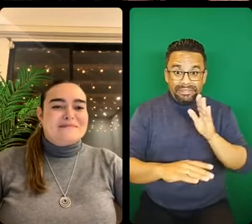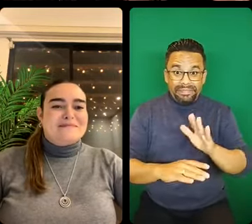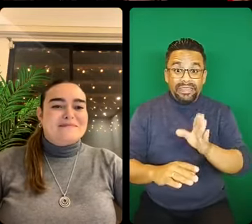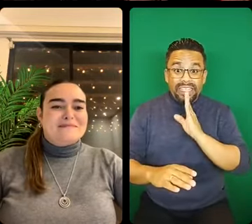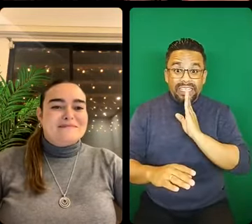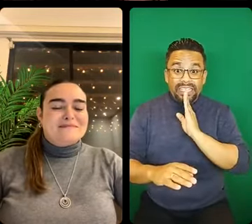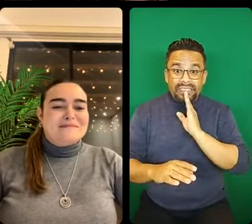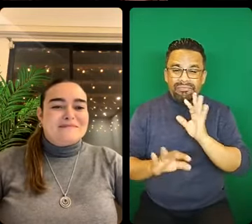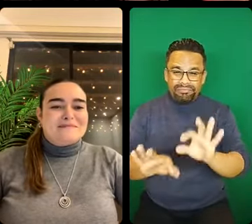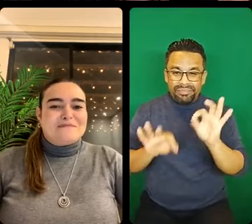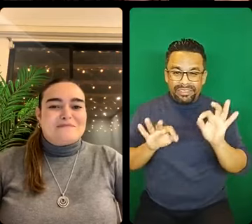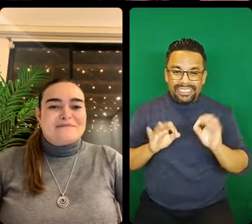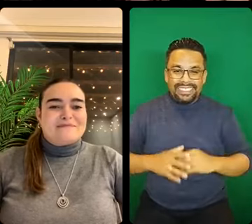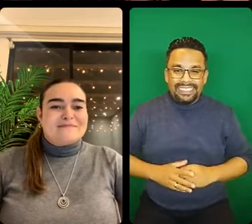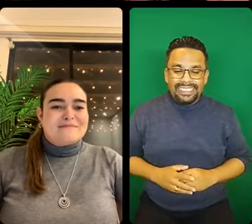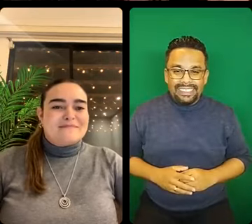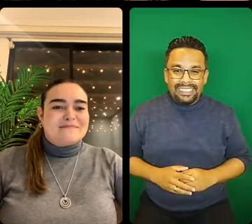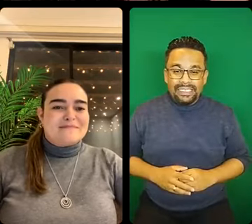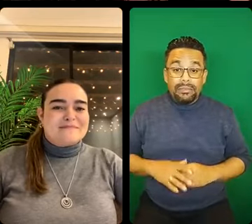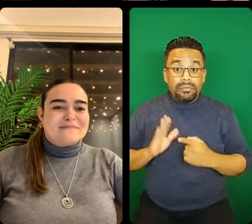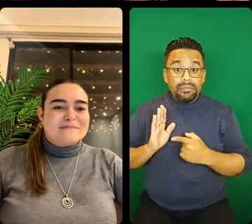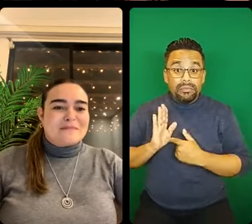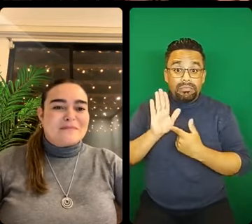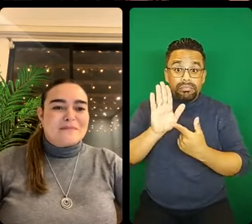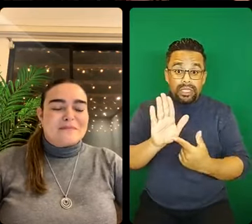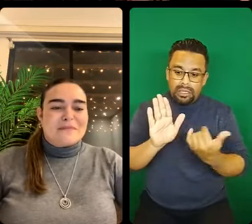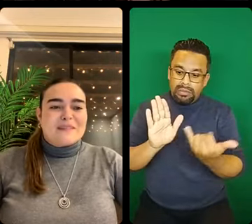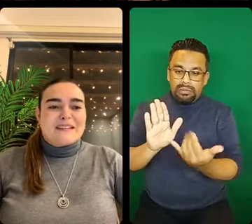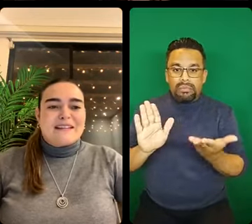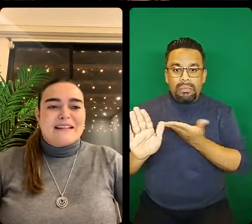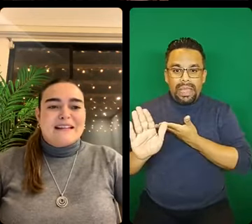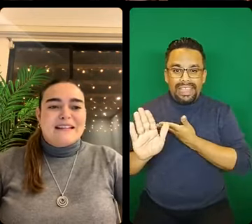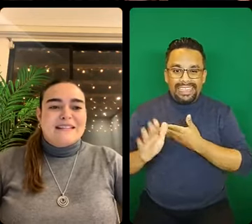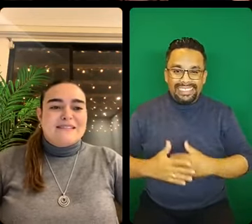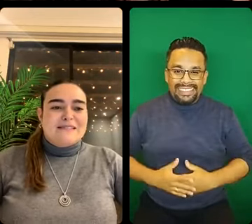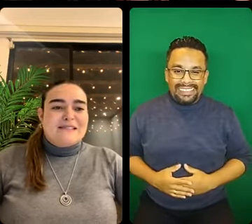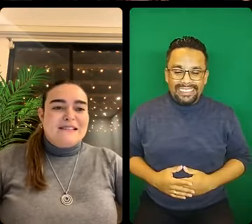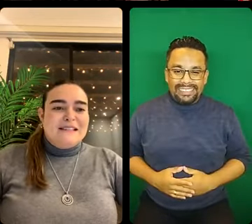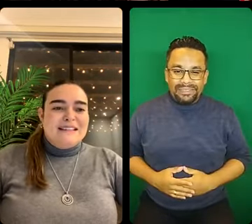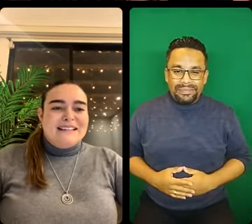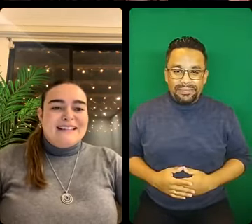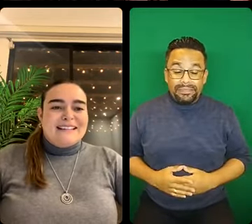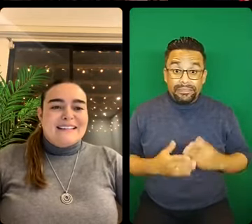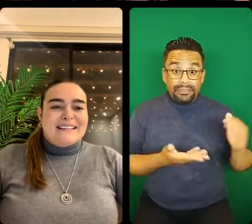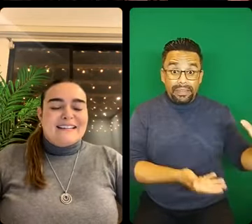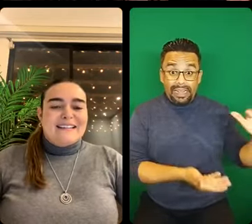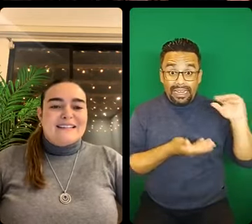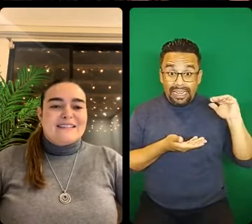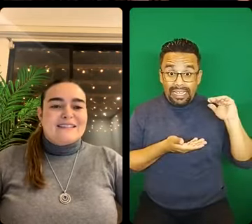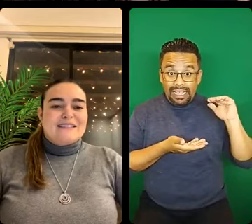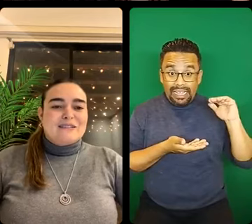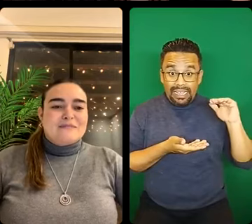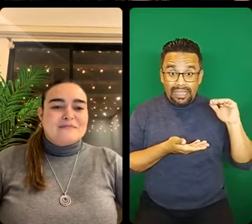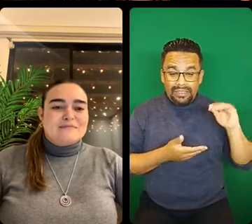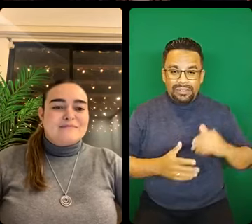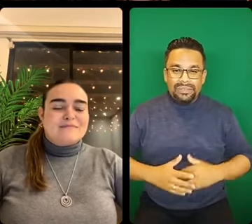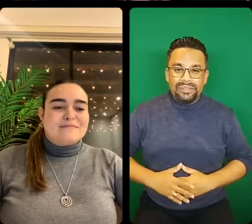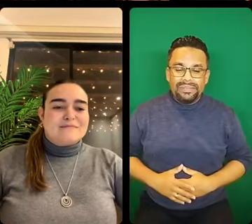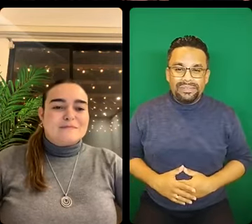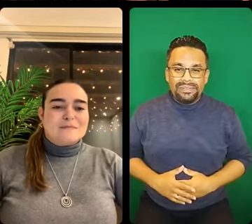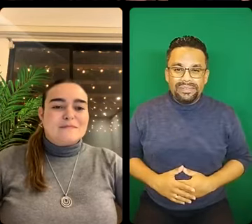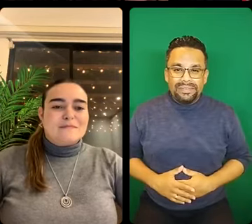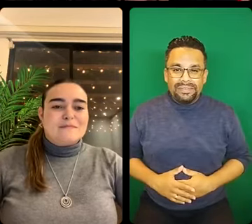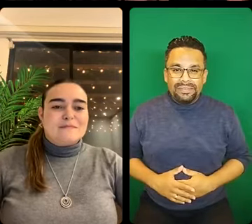Sebastián Parra. El presente de mi madre, Santiago Vallejo. El regalo, Carlos Arbey